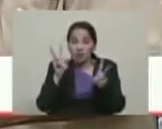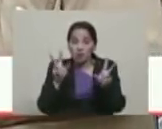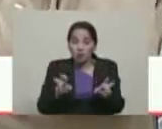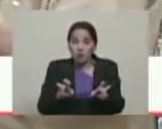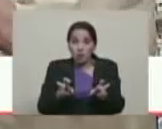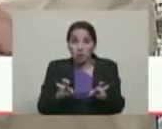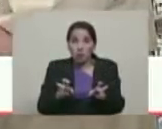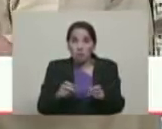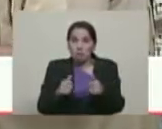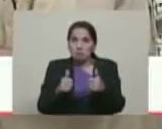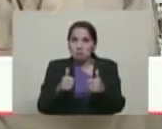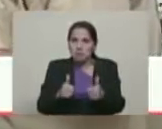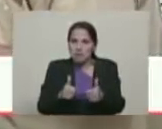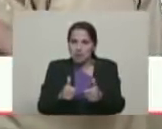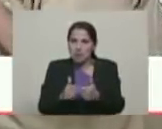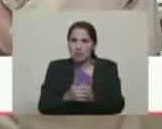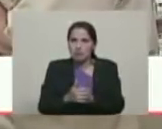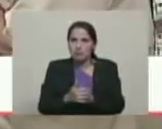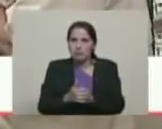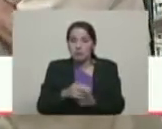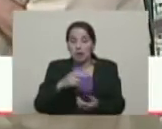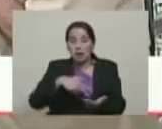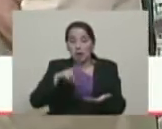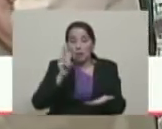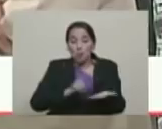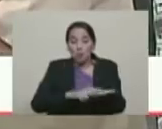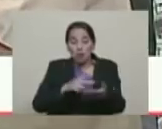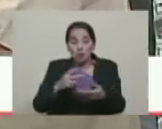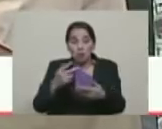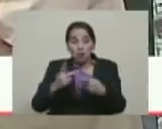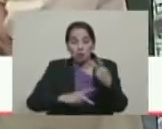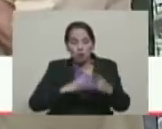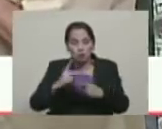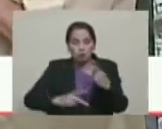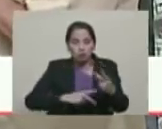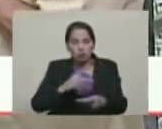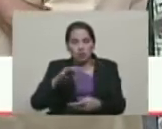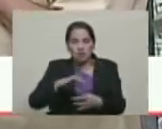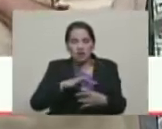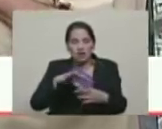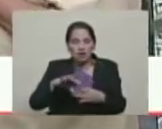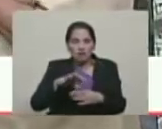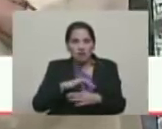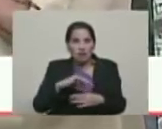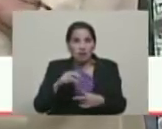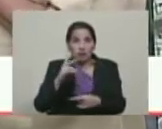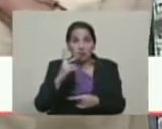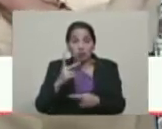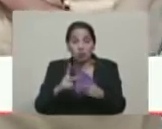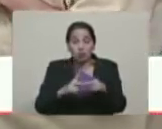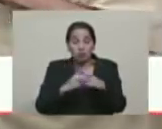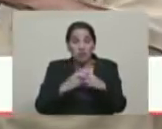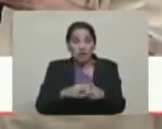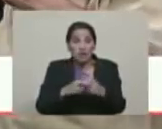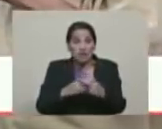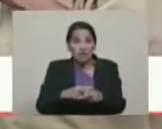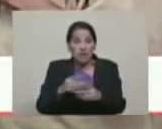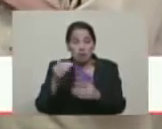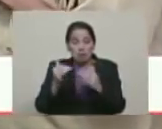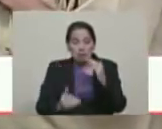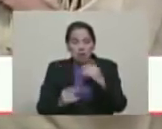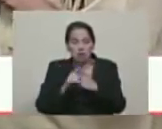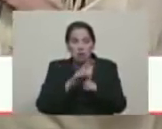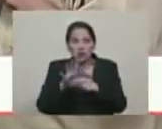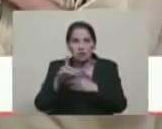bastante rendimiento y estamos certificando también a los productores de café orgánico. Dos talleres en menos de 15 días y bueno, ya